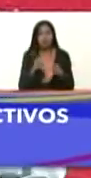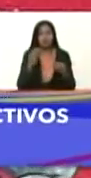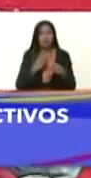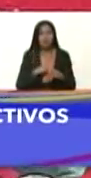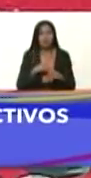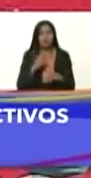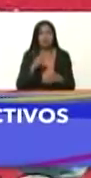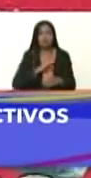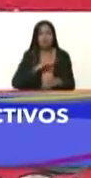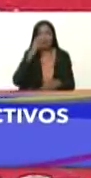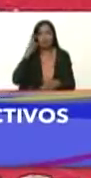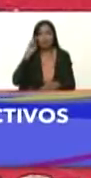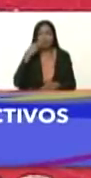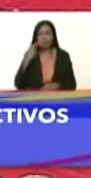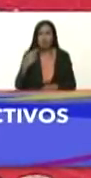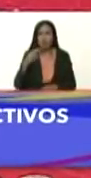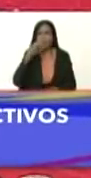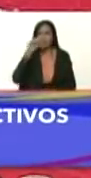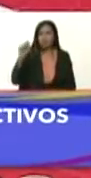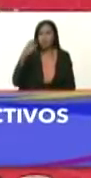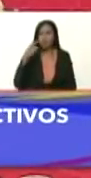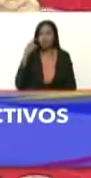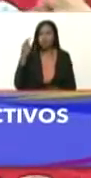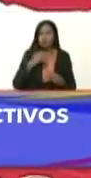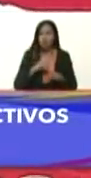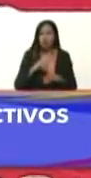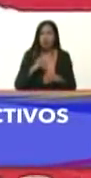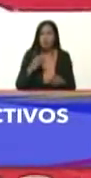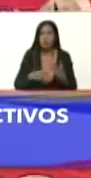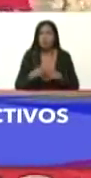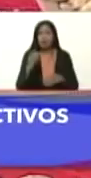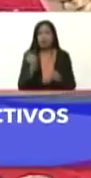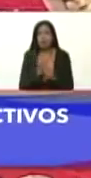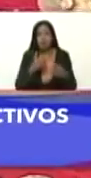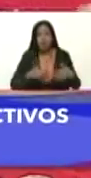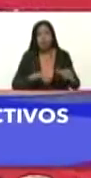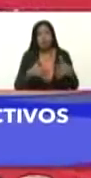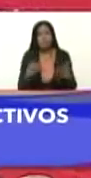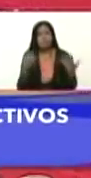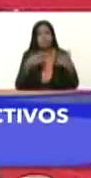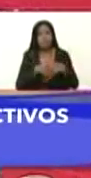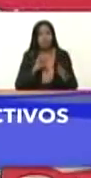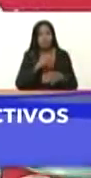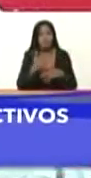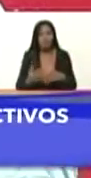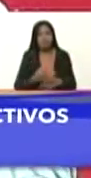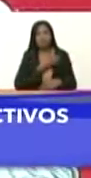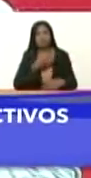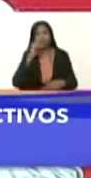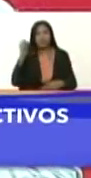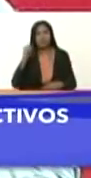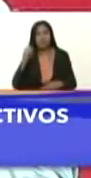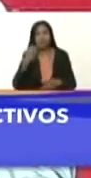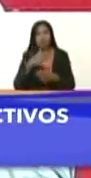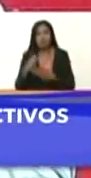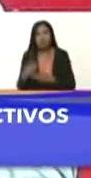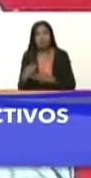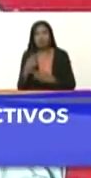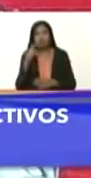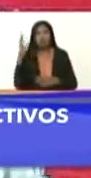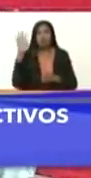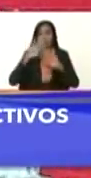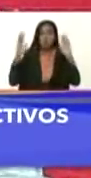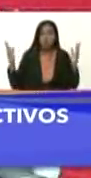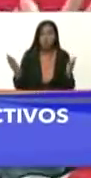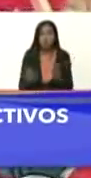era canciller y me dijo, Nicolás, tú eres el canciller obrero, vete para Guayana y te metes en el plan socialista de Guayana, a pesar de que me la pasaba por el